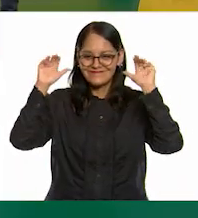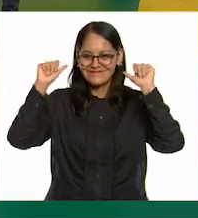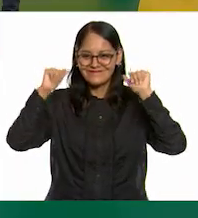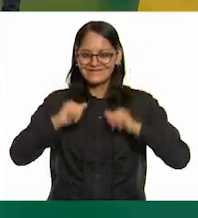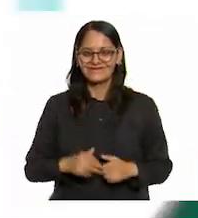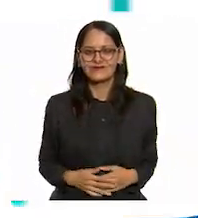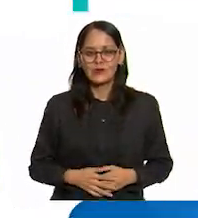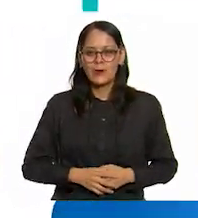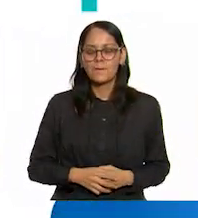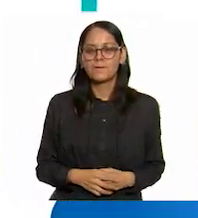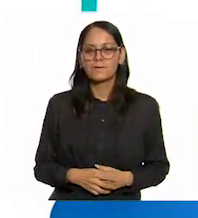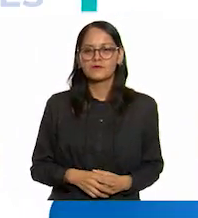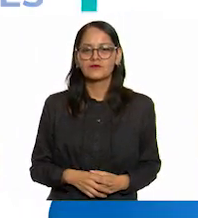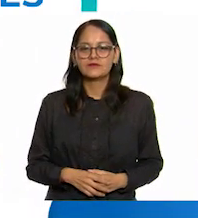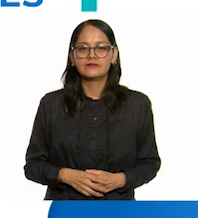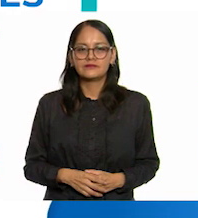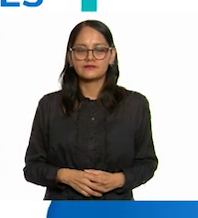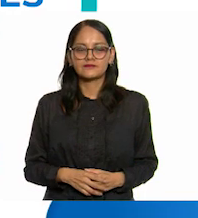Adiós. Adiós.